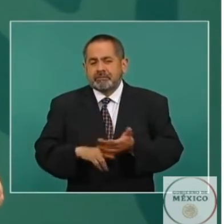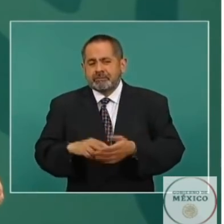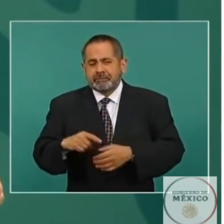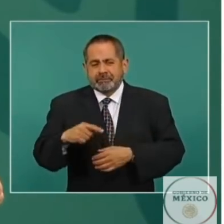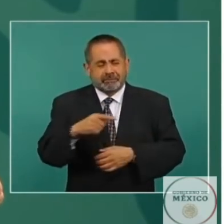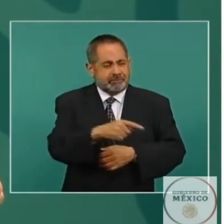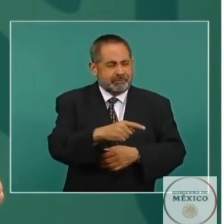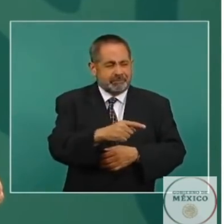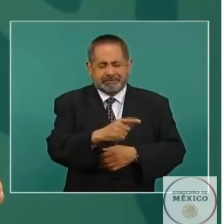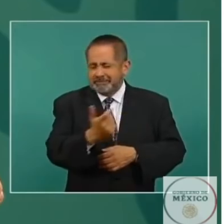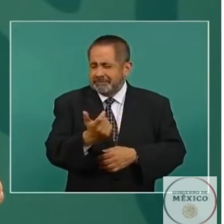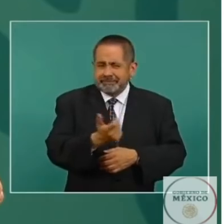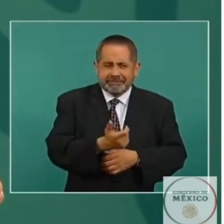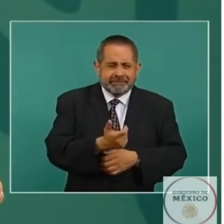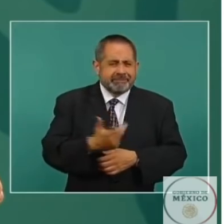cuotas